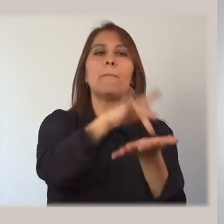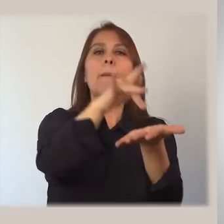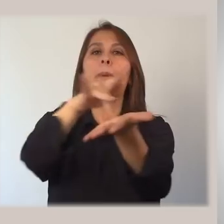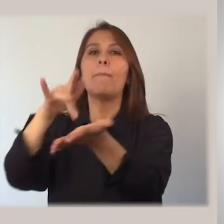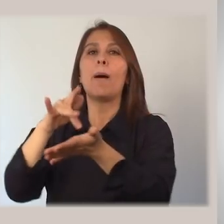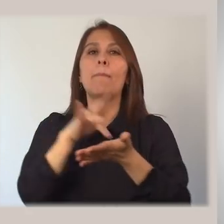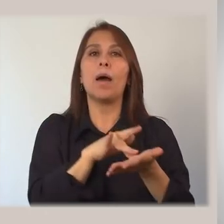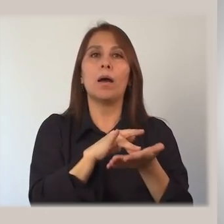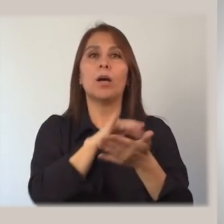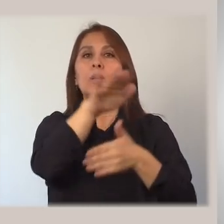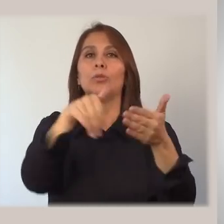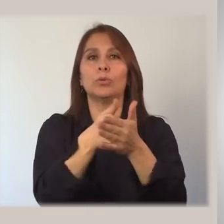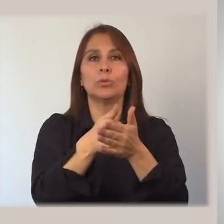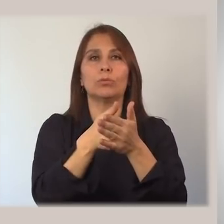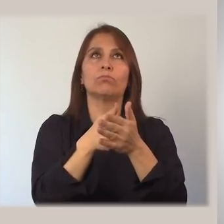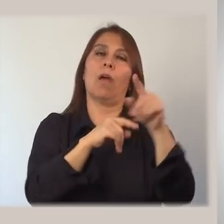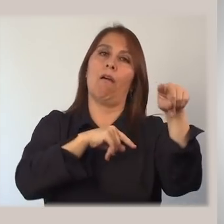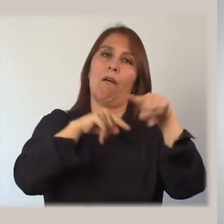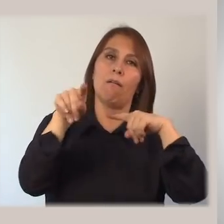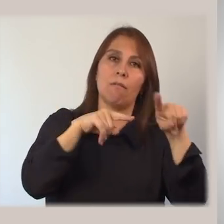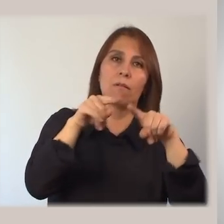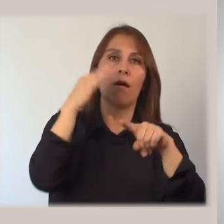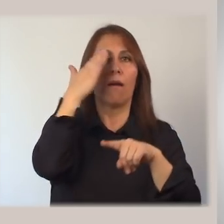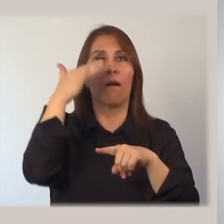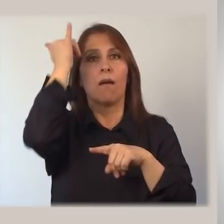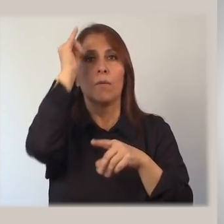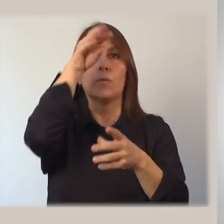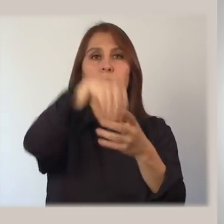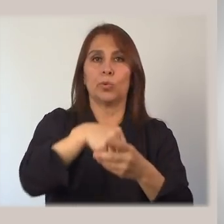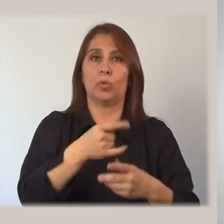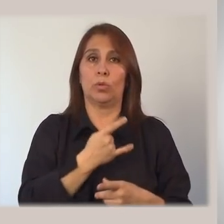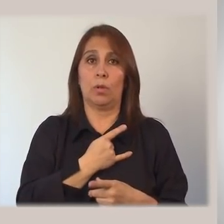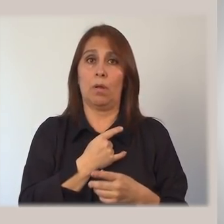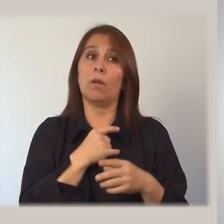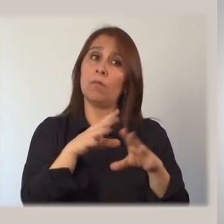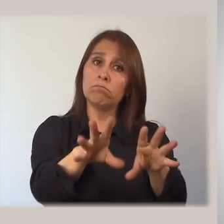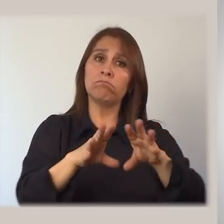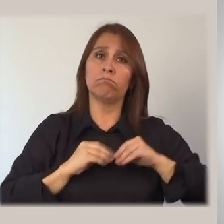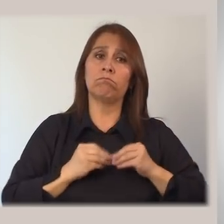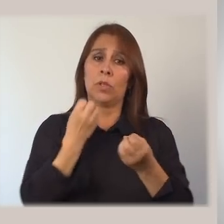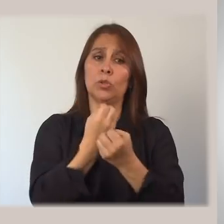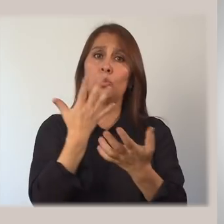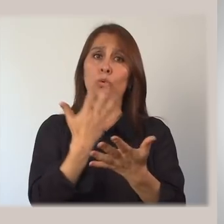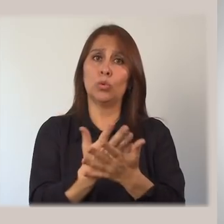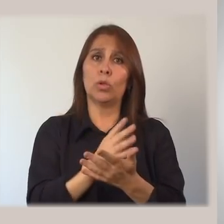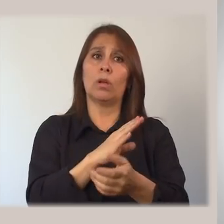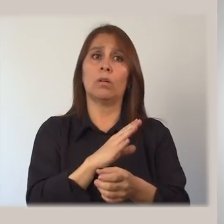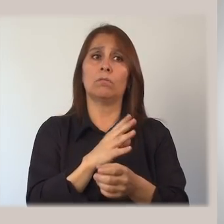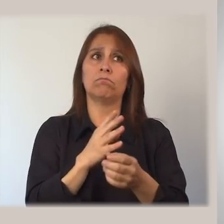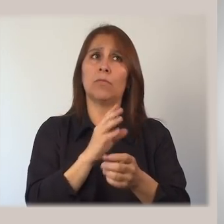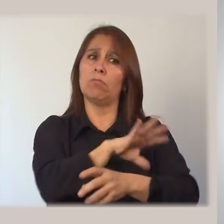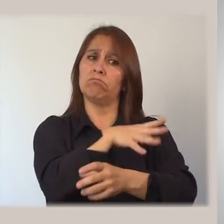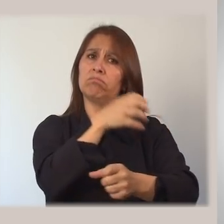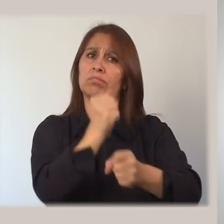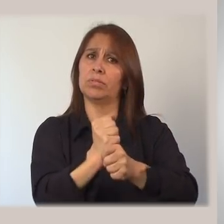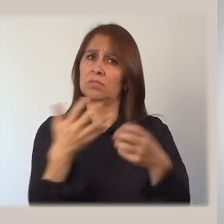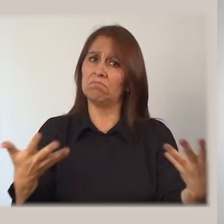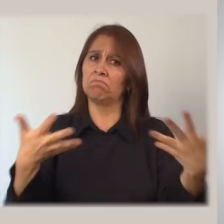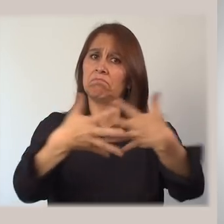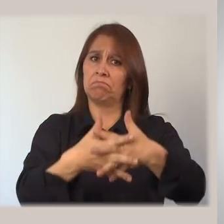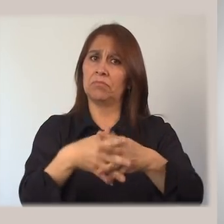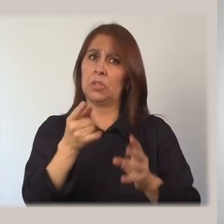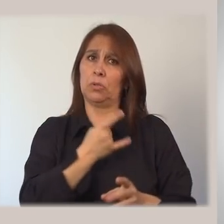la participación de las unidades académicas y administrativas, acogiendo la estructura del Sistema de Gestión Integral